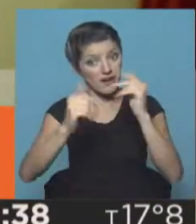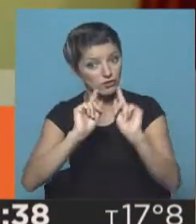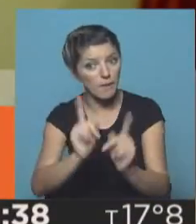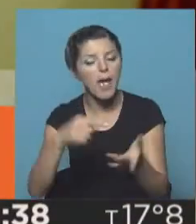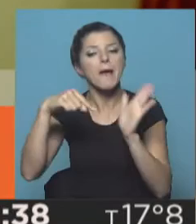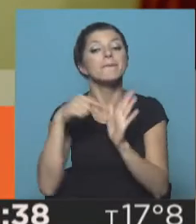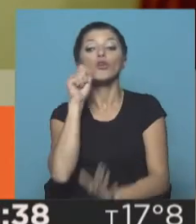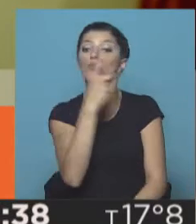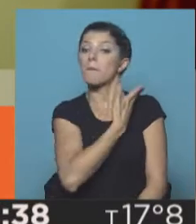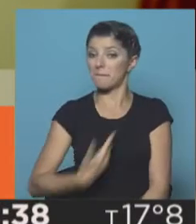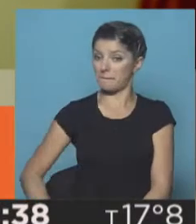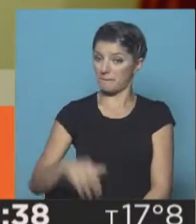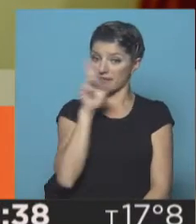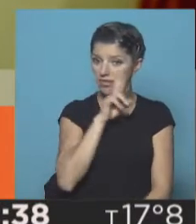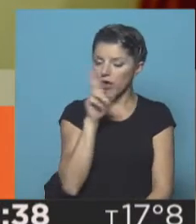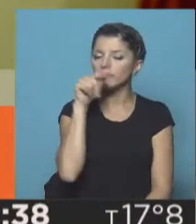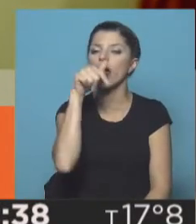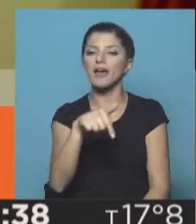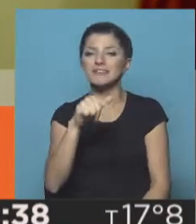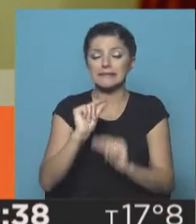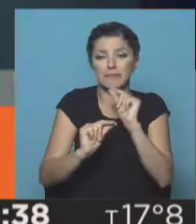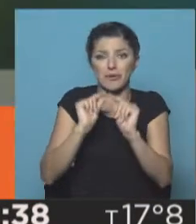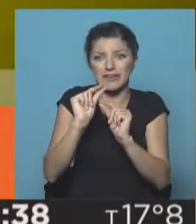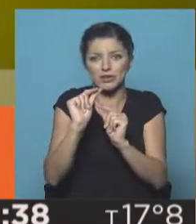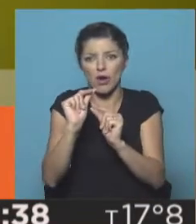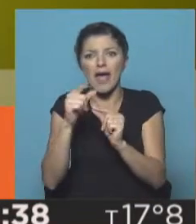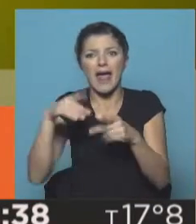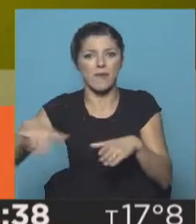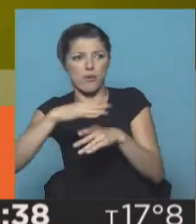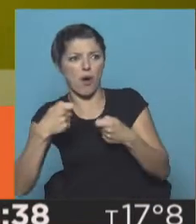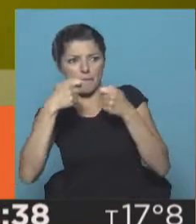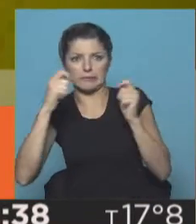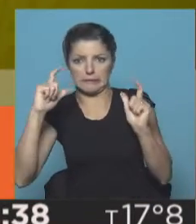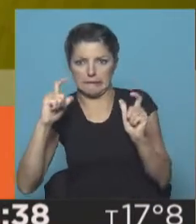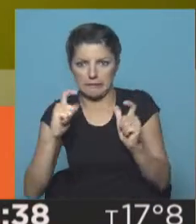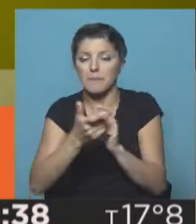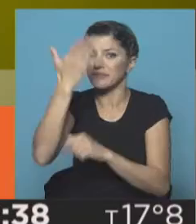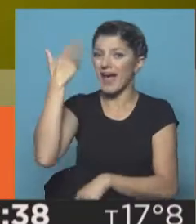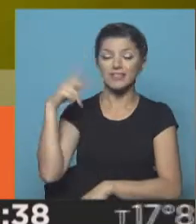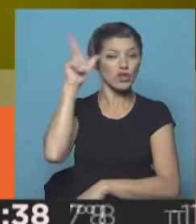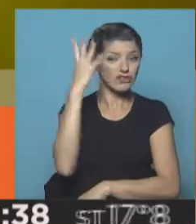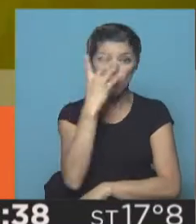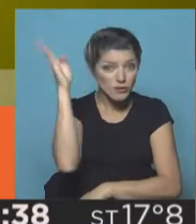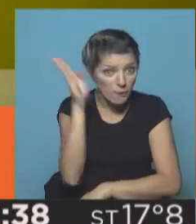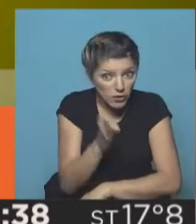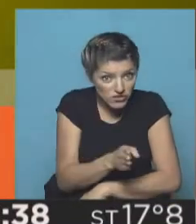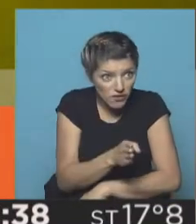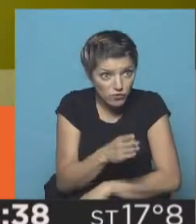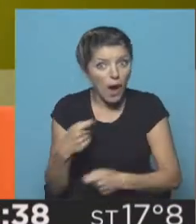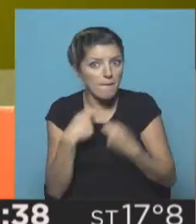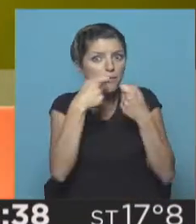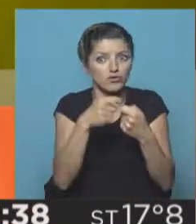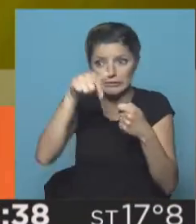presidenta Michelle Bachelet afronta un rápido deterioro de su imagen que pasó del 84% de aprobación cuando dejó el poder al